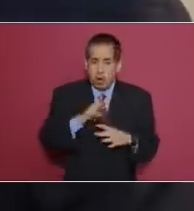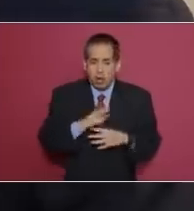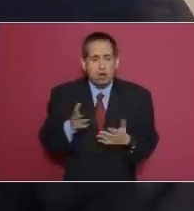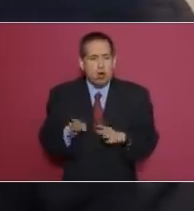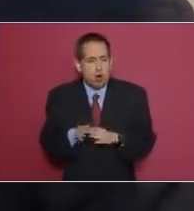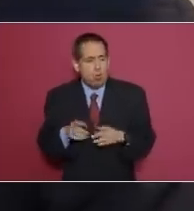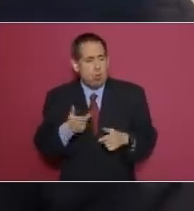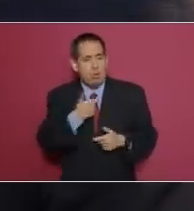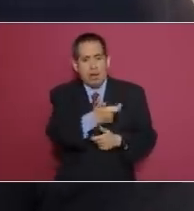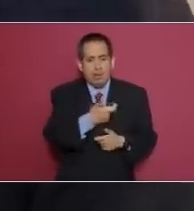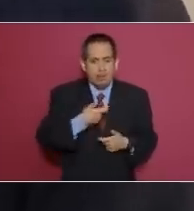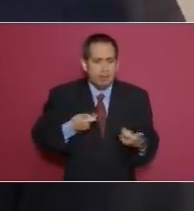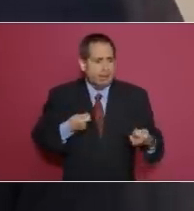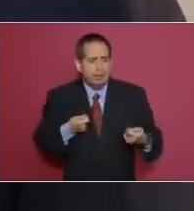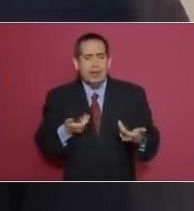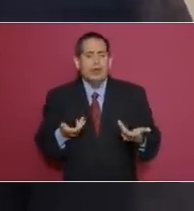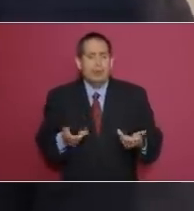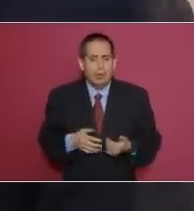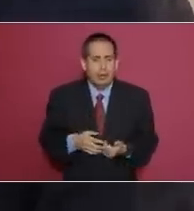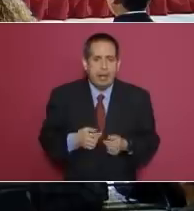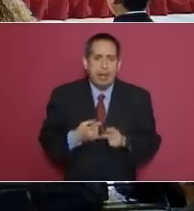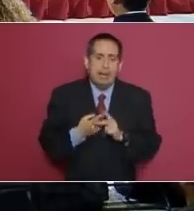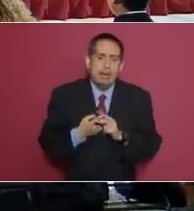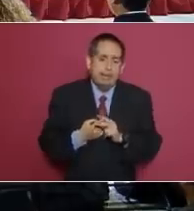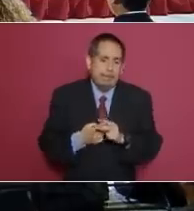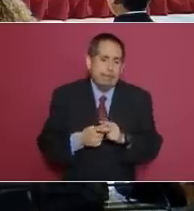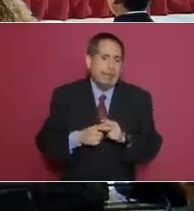territorio? Estamos apenas